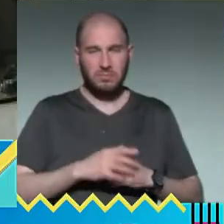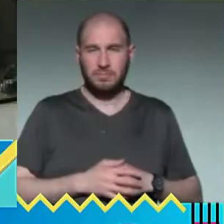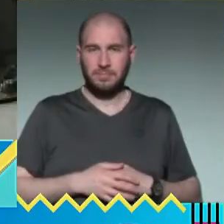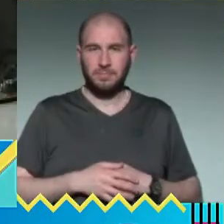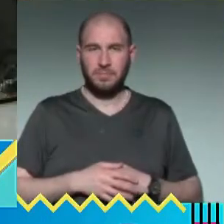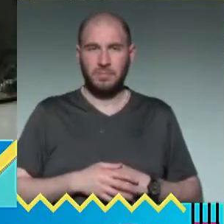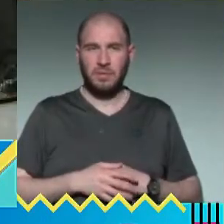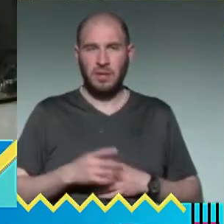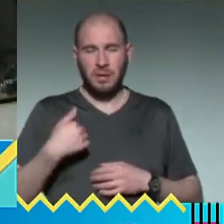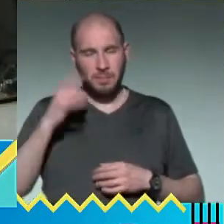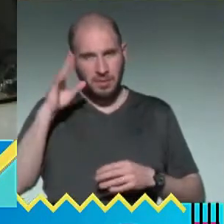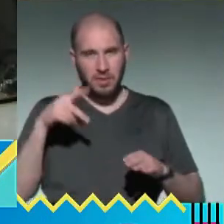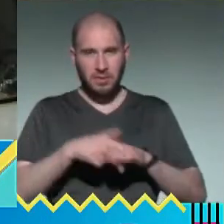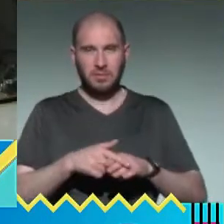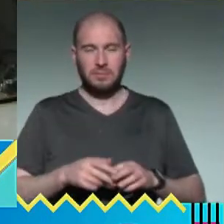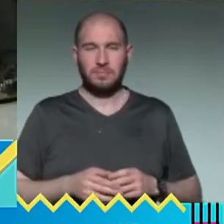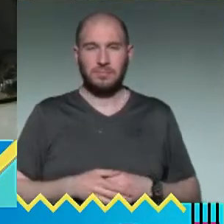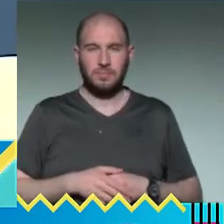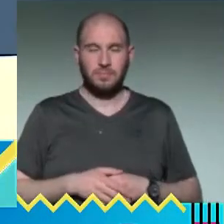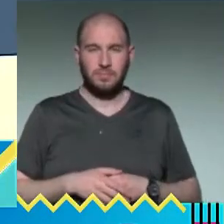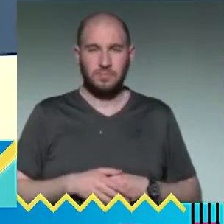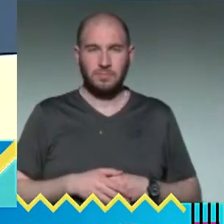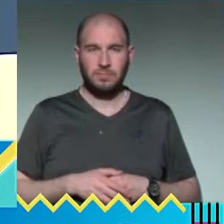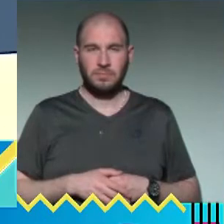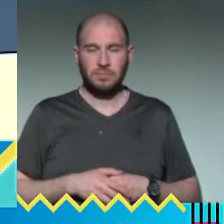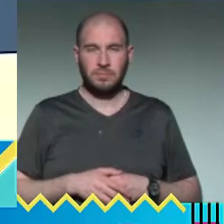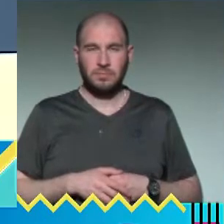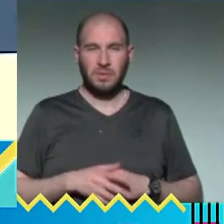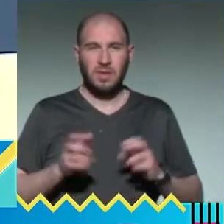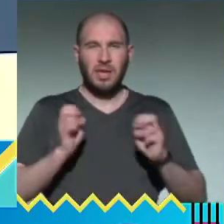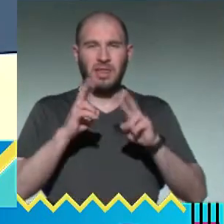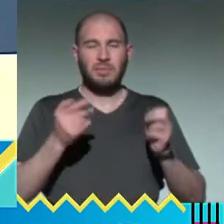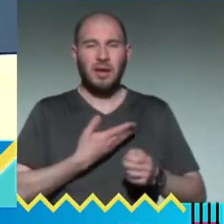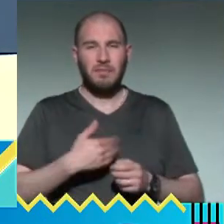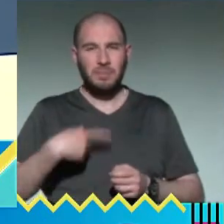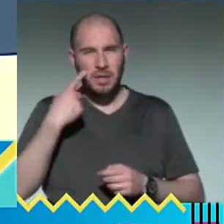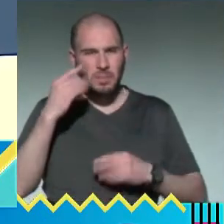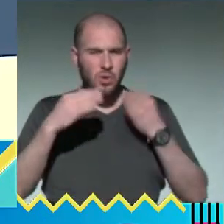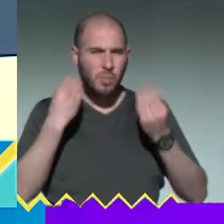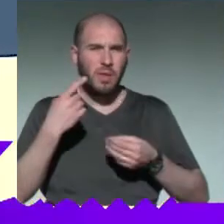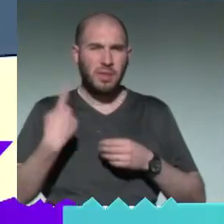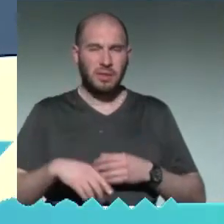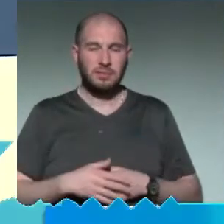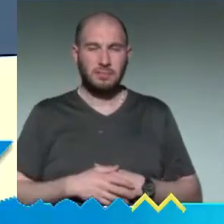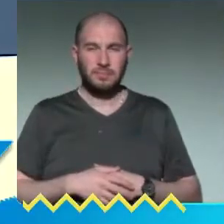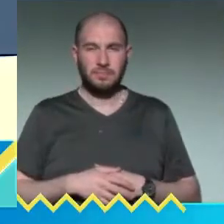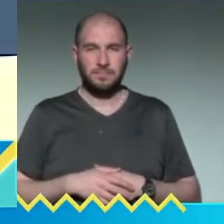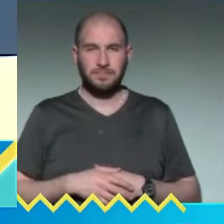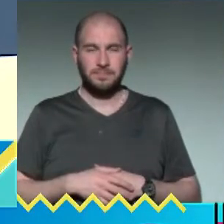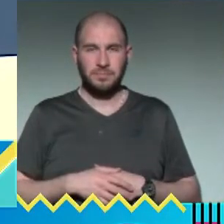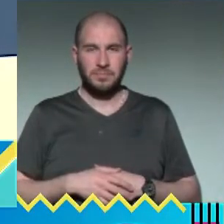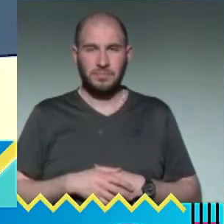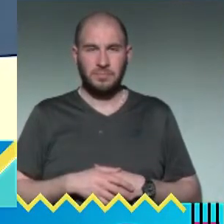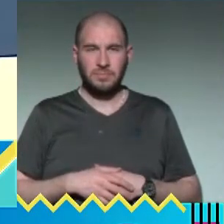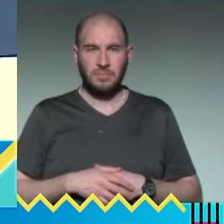que tampoco, perdón que te interrumpa. El tema del fondo, lo que nos preocupa es que